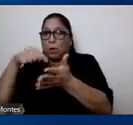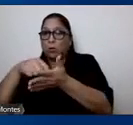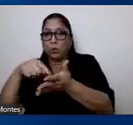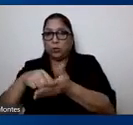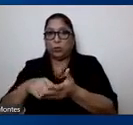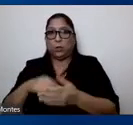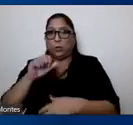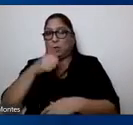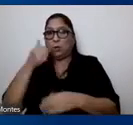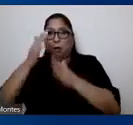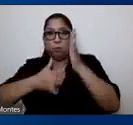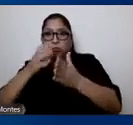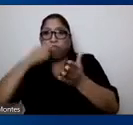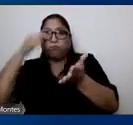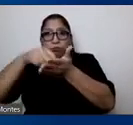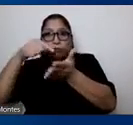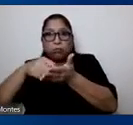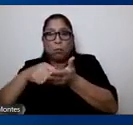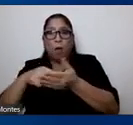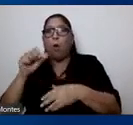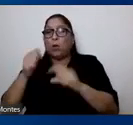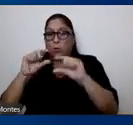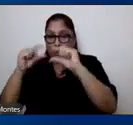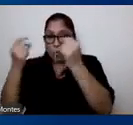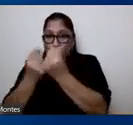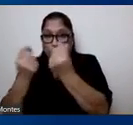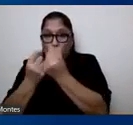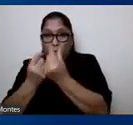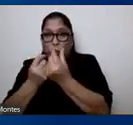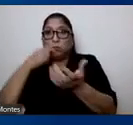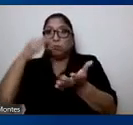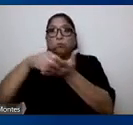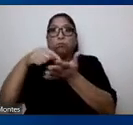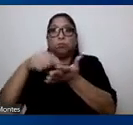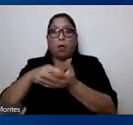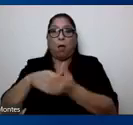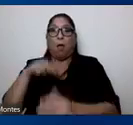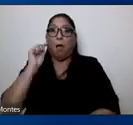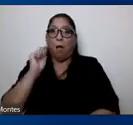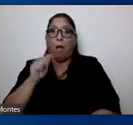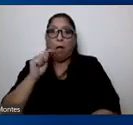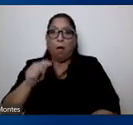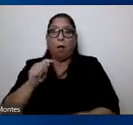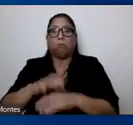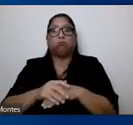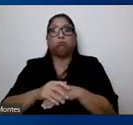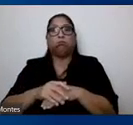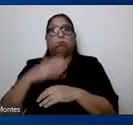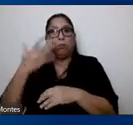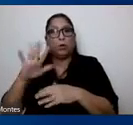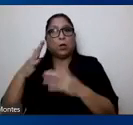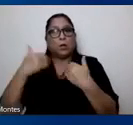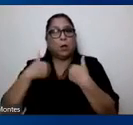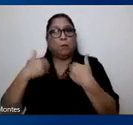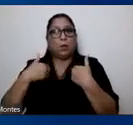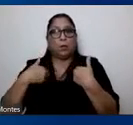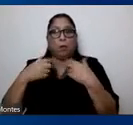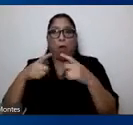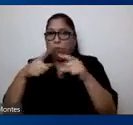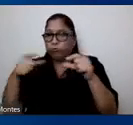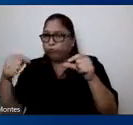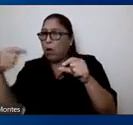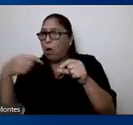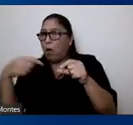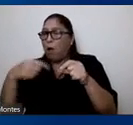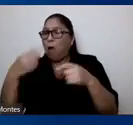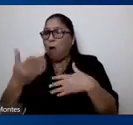esta organización criminal, las cuales atendían sus pedidos porque habían incursionado en esta zona.